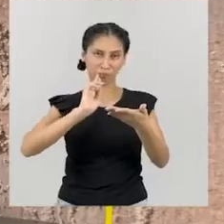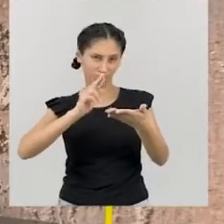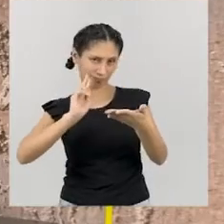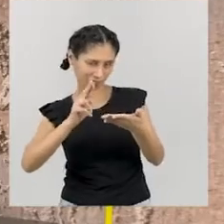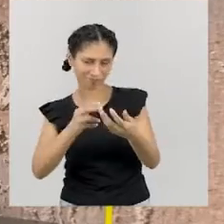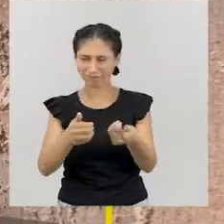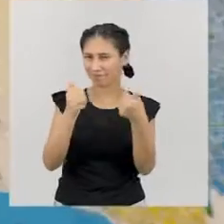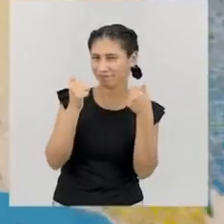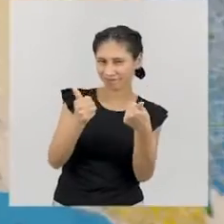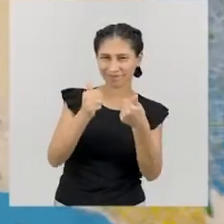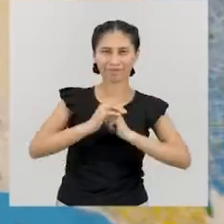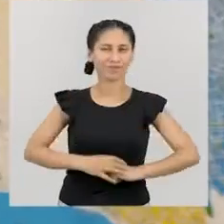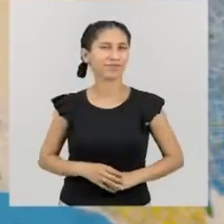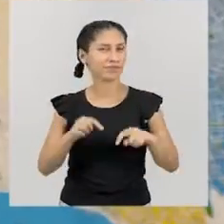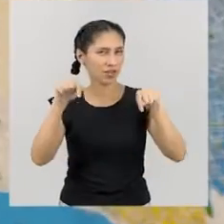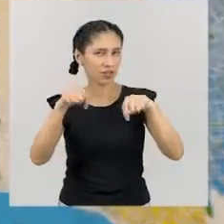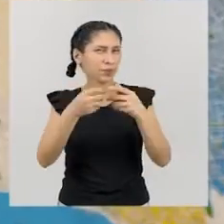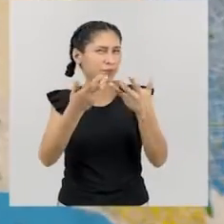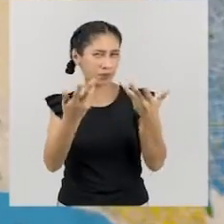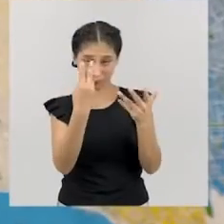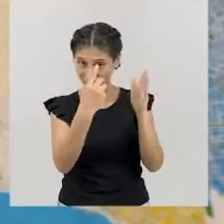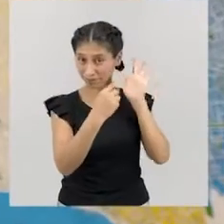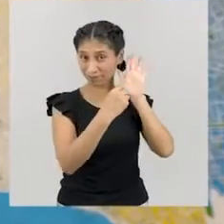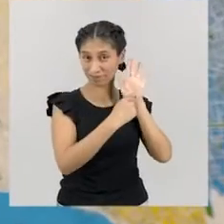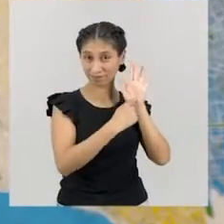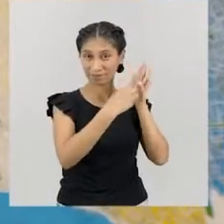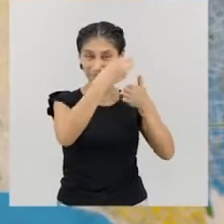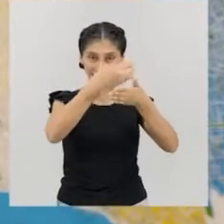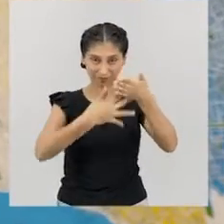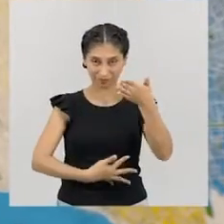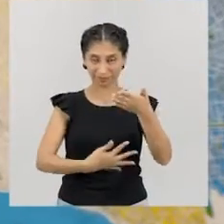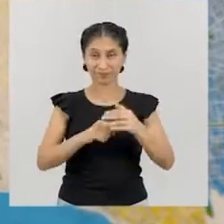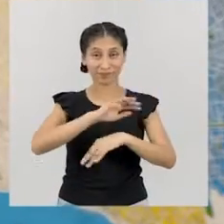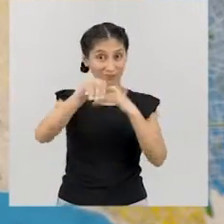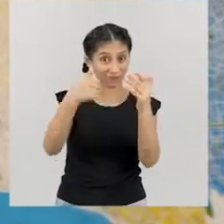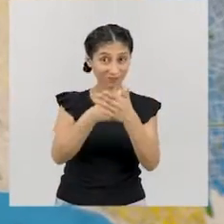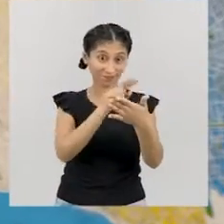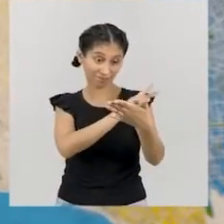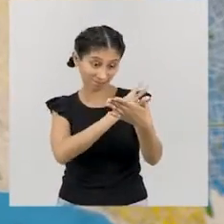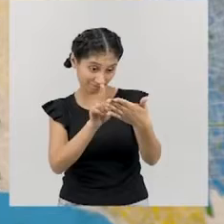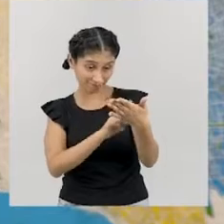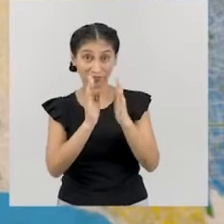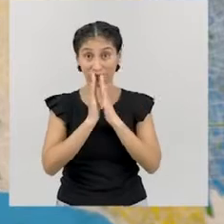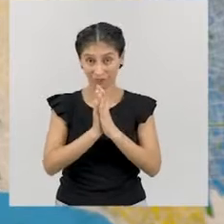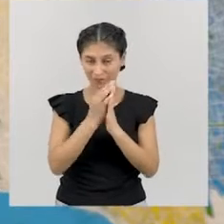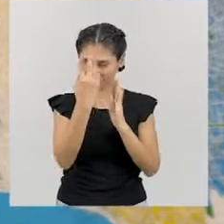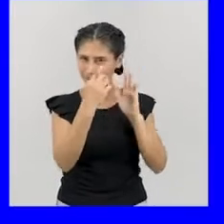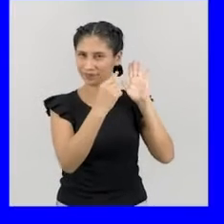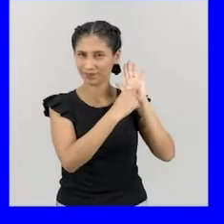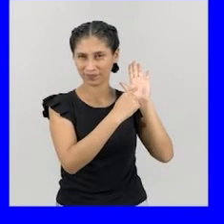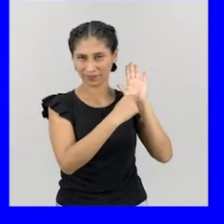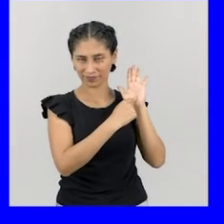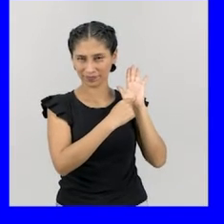siguientes preguntas. Muy bien, entonces vamos a ver el siguiente texto. Todos leemos en casa, por favor.